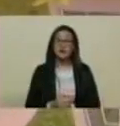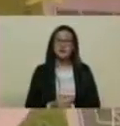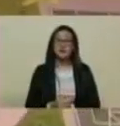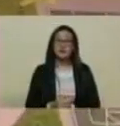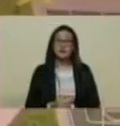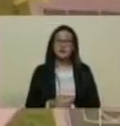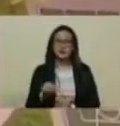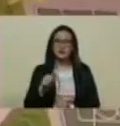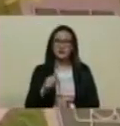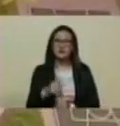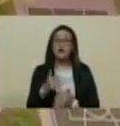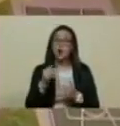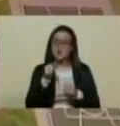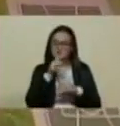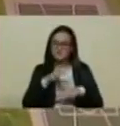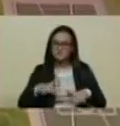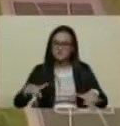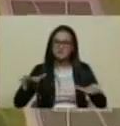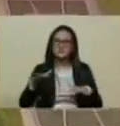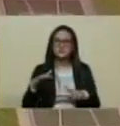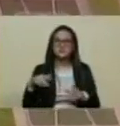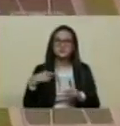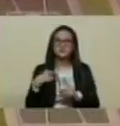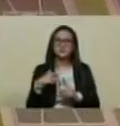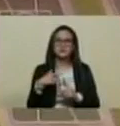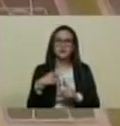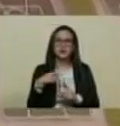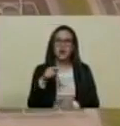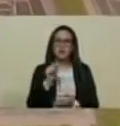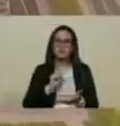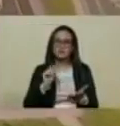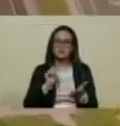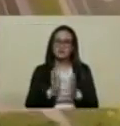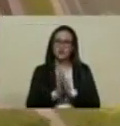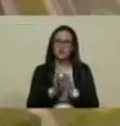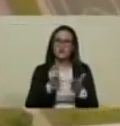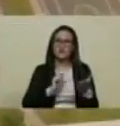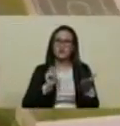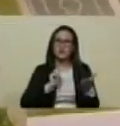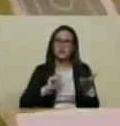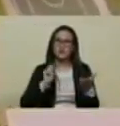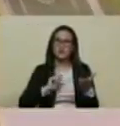Así que anuncio al país, toma nota Ernesto, lapicero por favor.